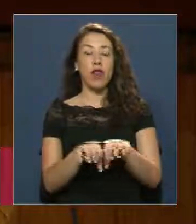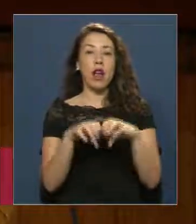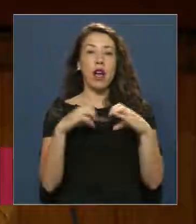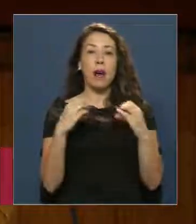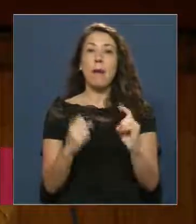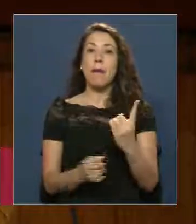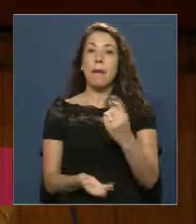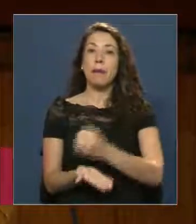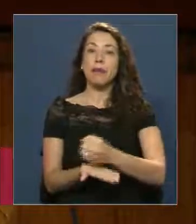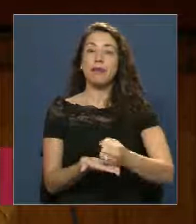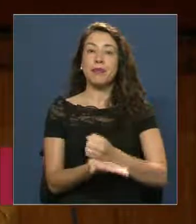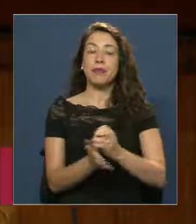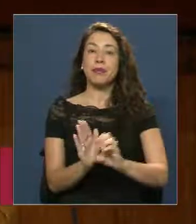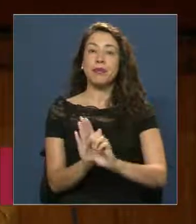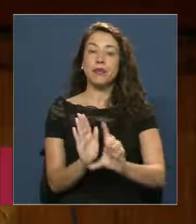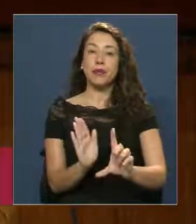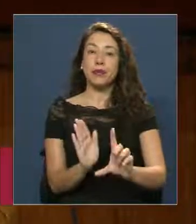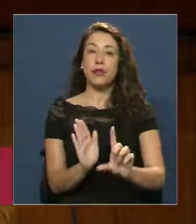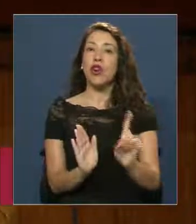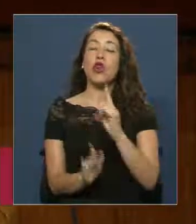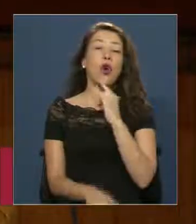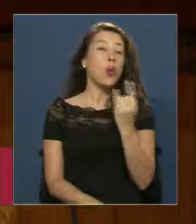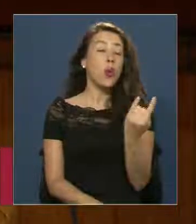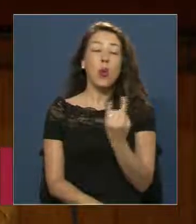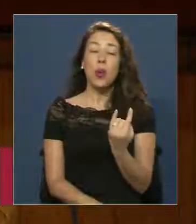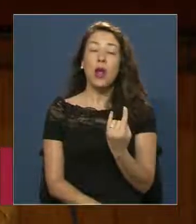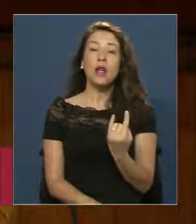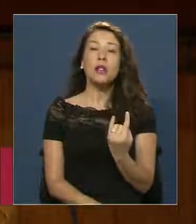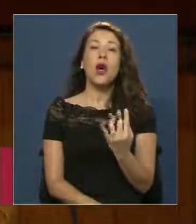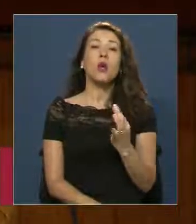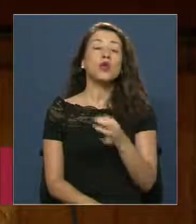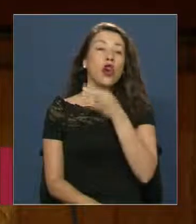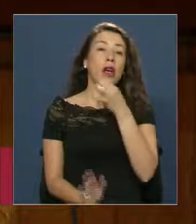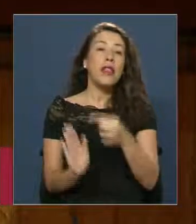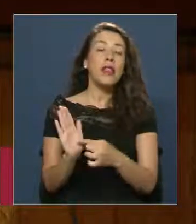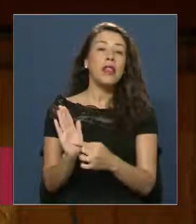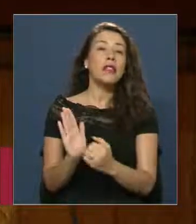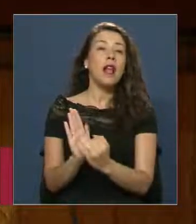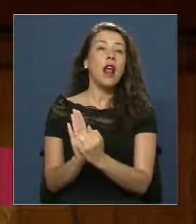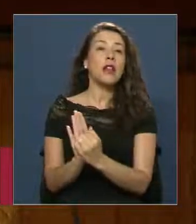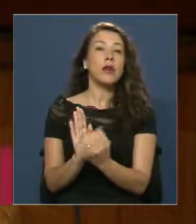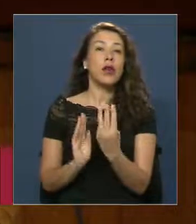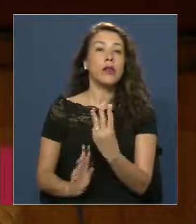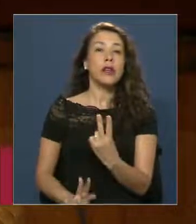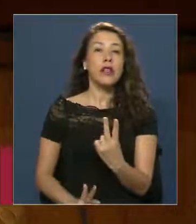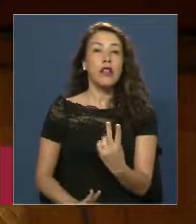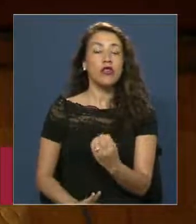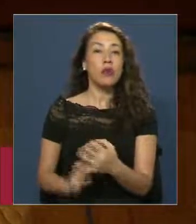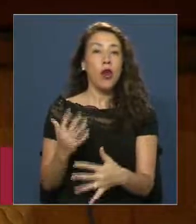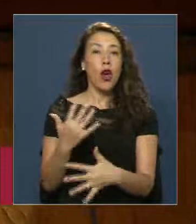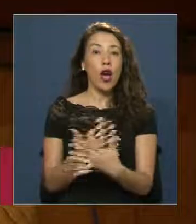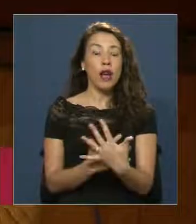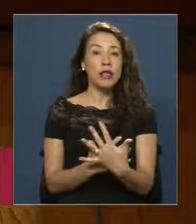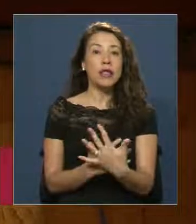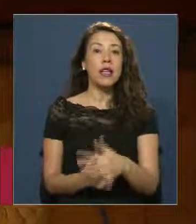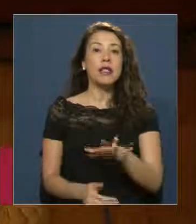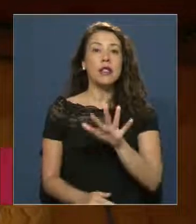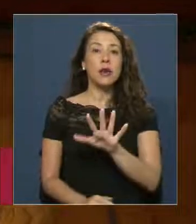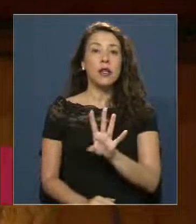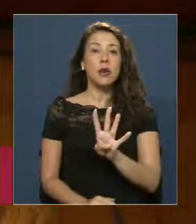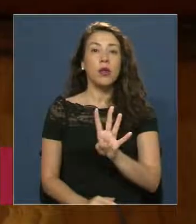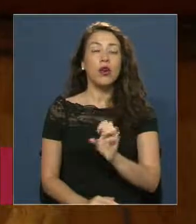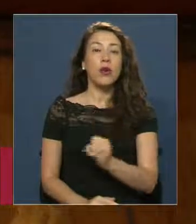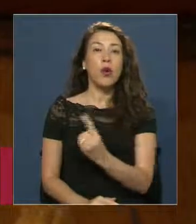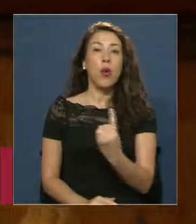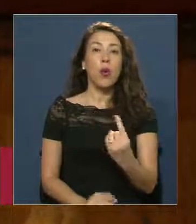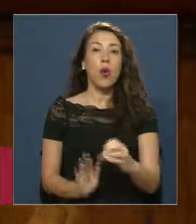en primer trámite constitucional, sin urgencia y de conformidad a lo establecido en los artículos 32, número 15 y 54,